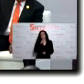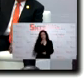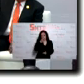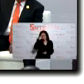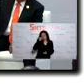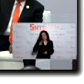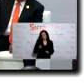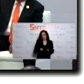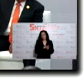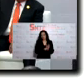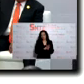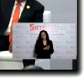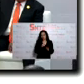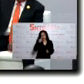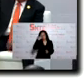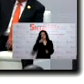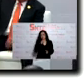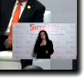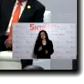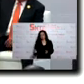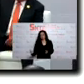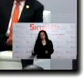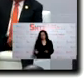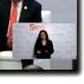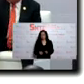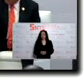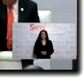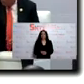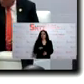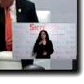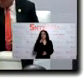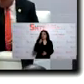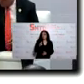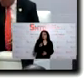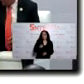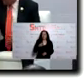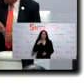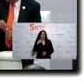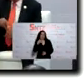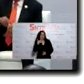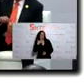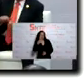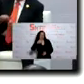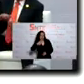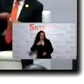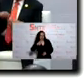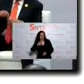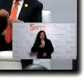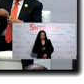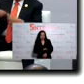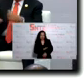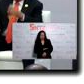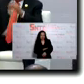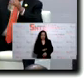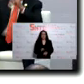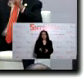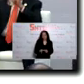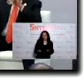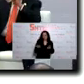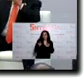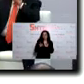película, y que dice que hay unas 4, 5, 6 emociones básicas, hay como una discusión. Y similar a lo